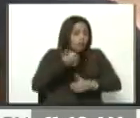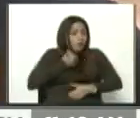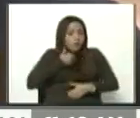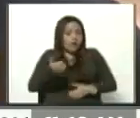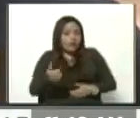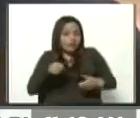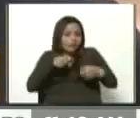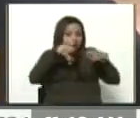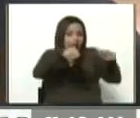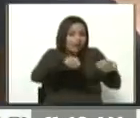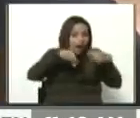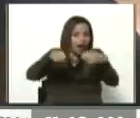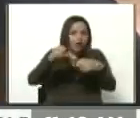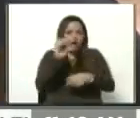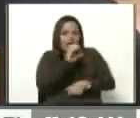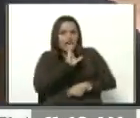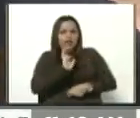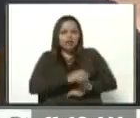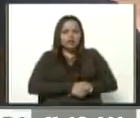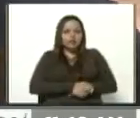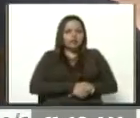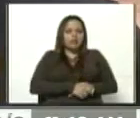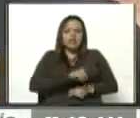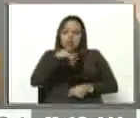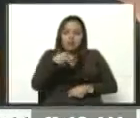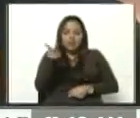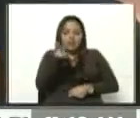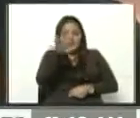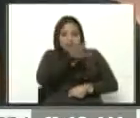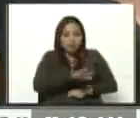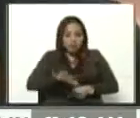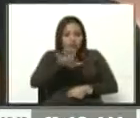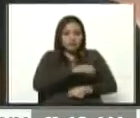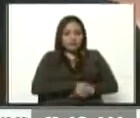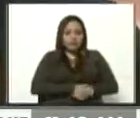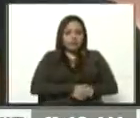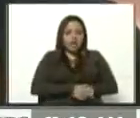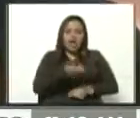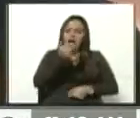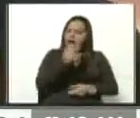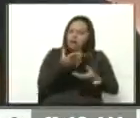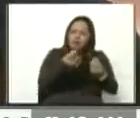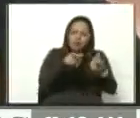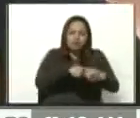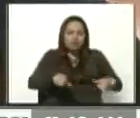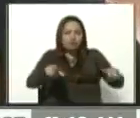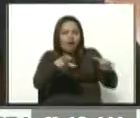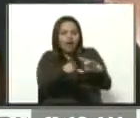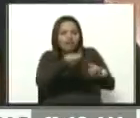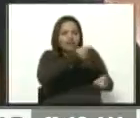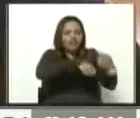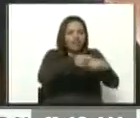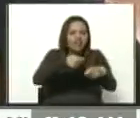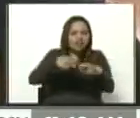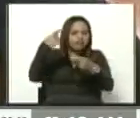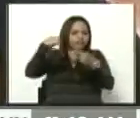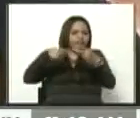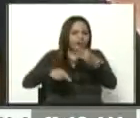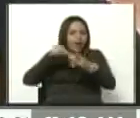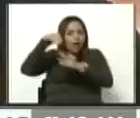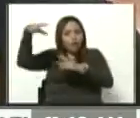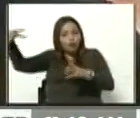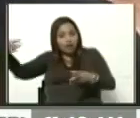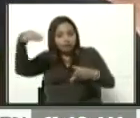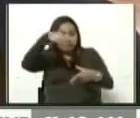supermercado de Caracas y yo creo que también de Venezuela. Hay muchos bodegones que están trayendo productos de afuera y también